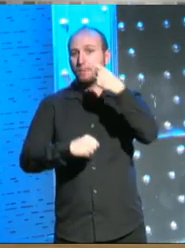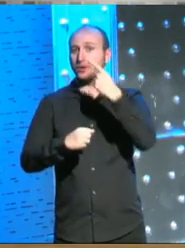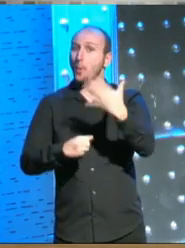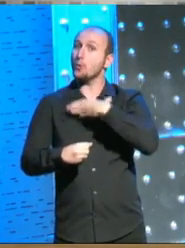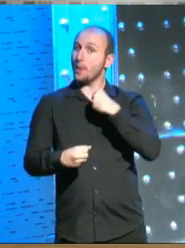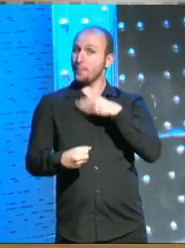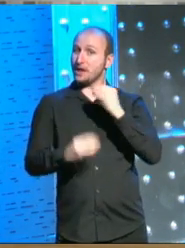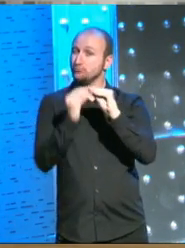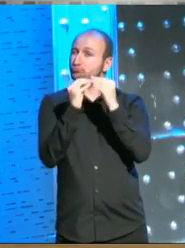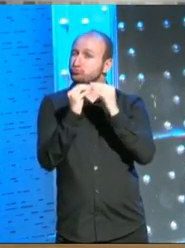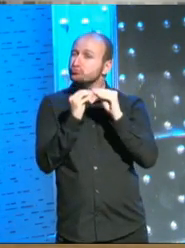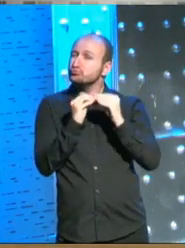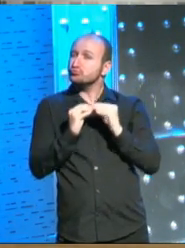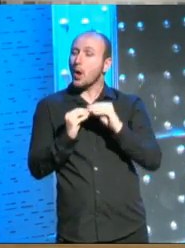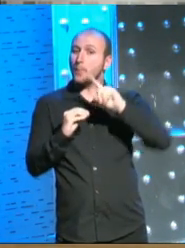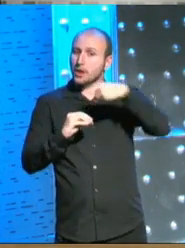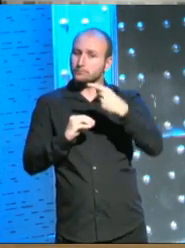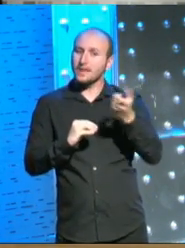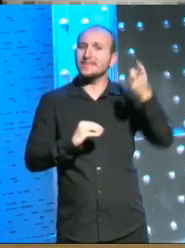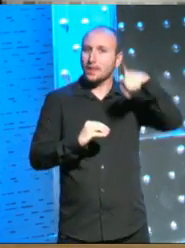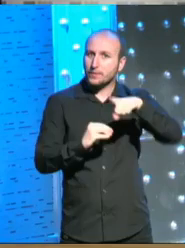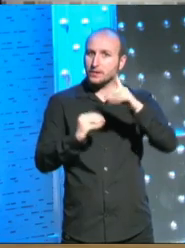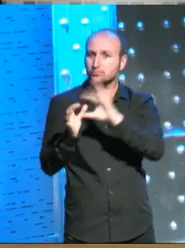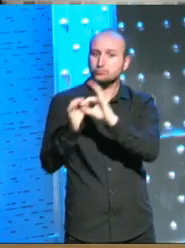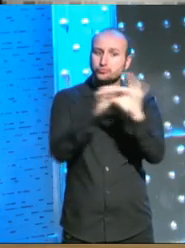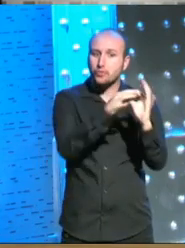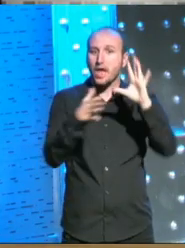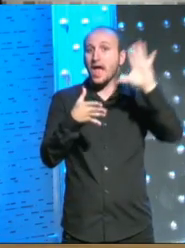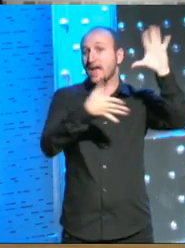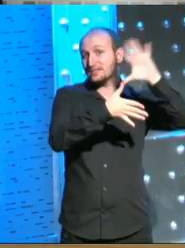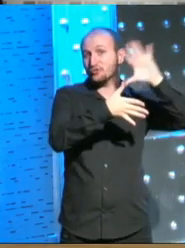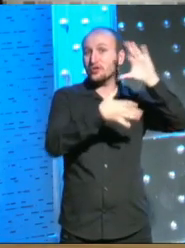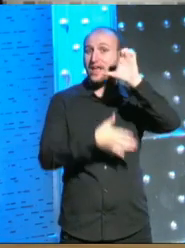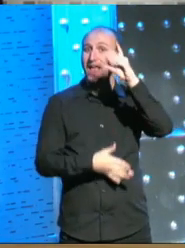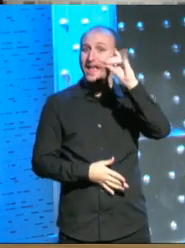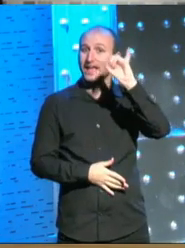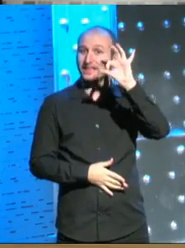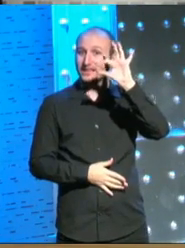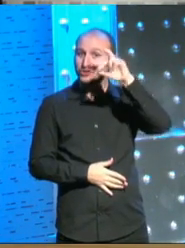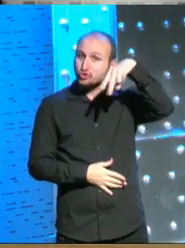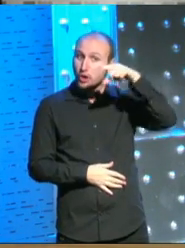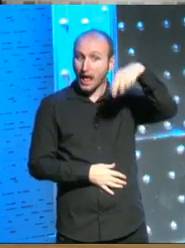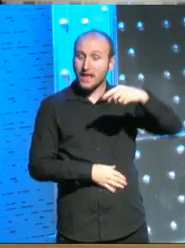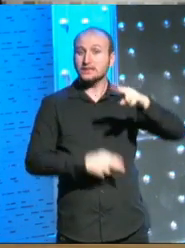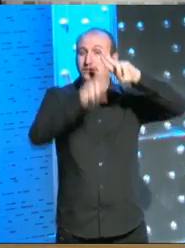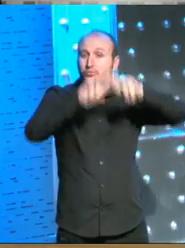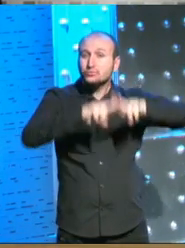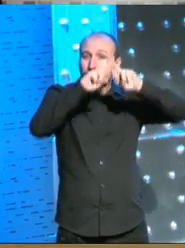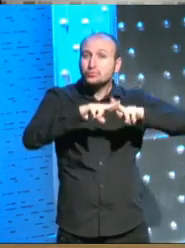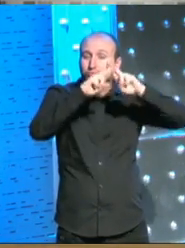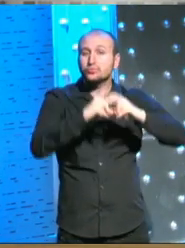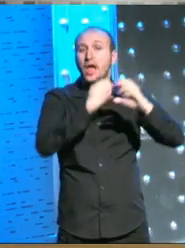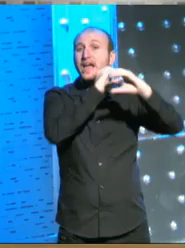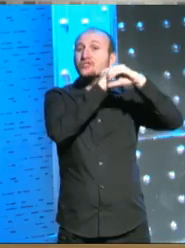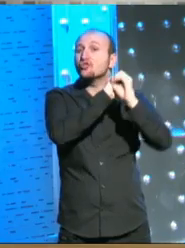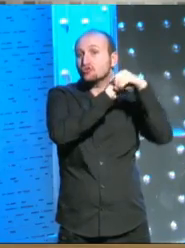papel, pero también simultáneamente en Estados Unidos Edison estaba experimentando con el kinetoscopio.